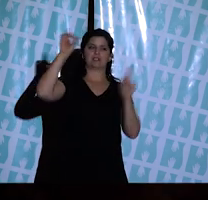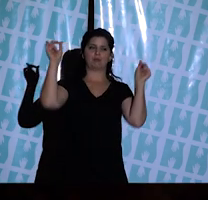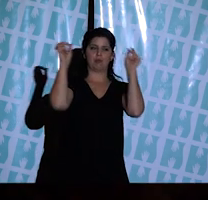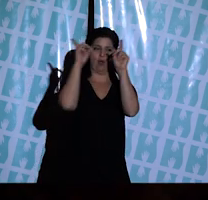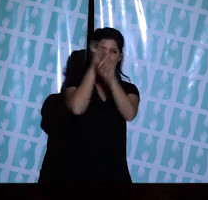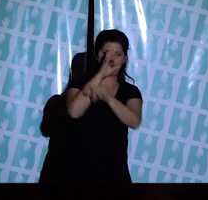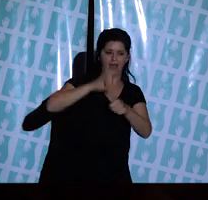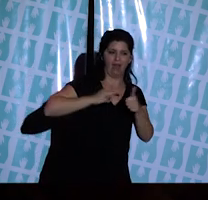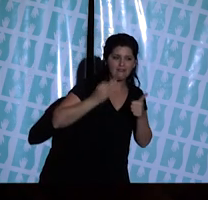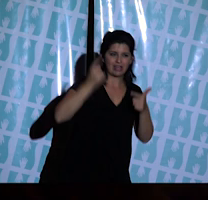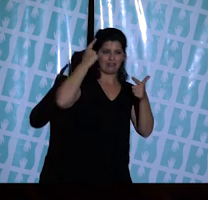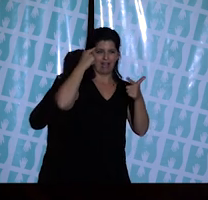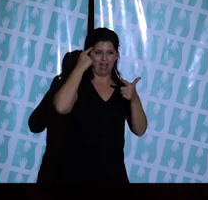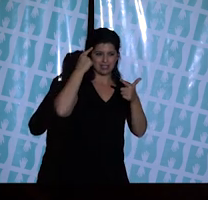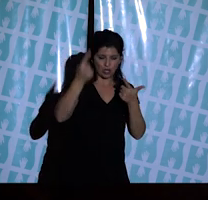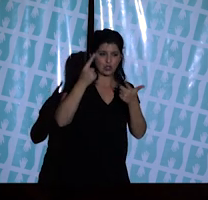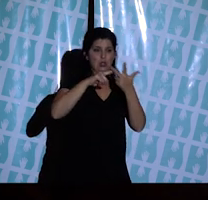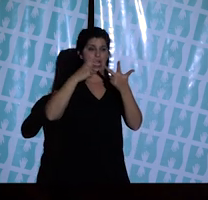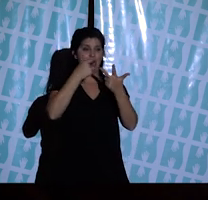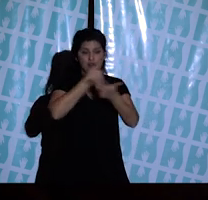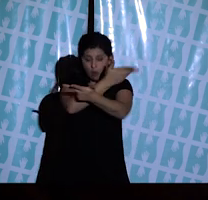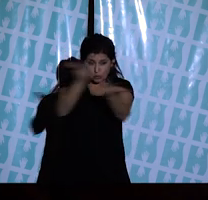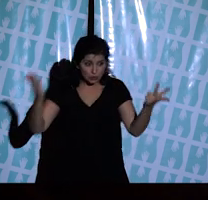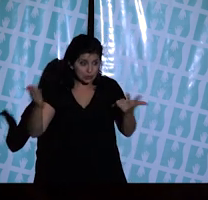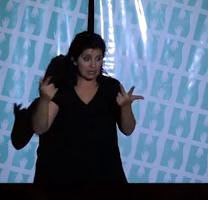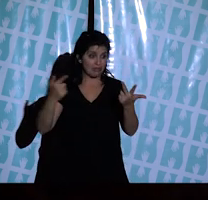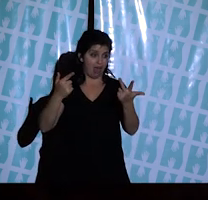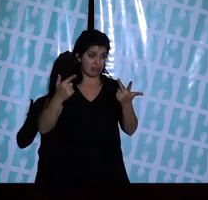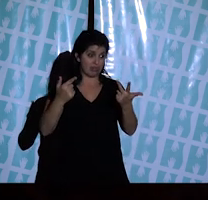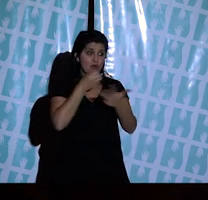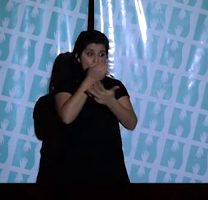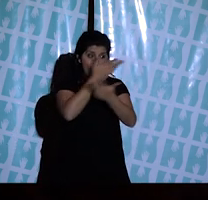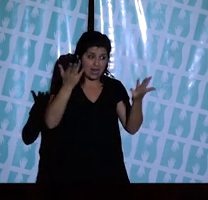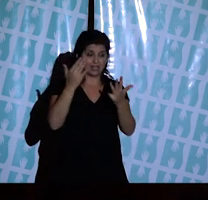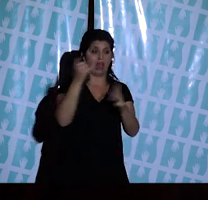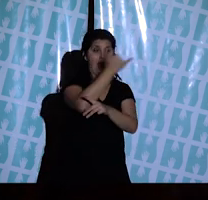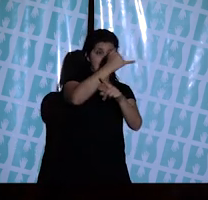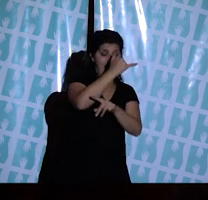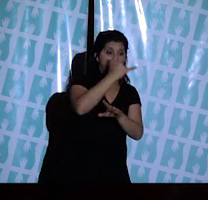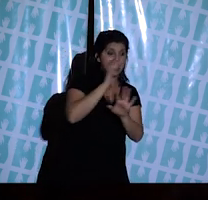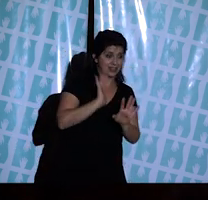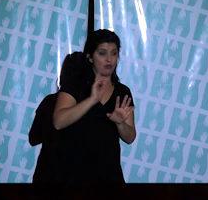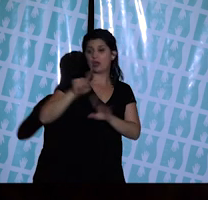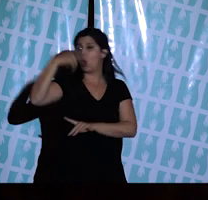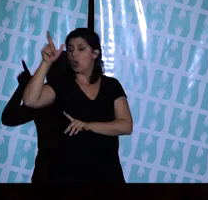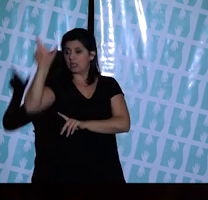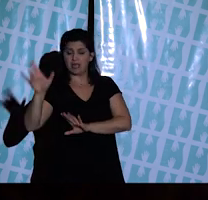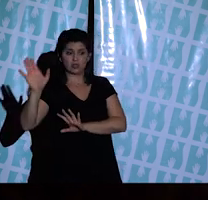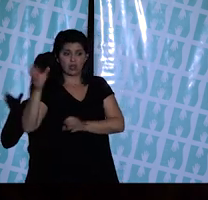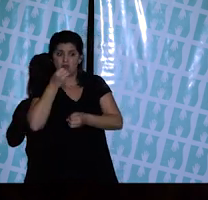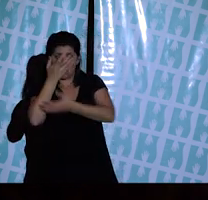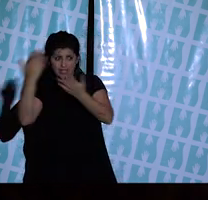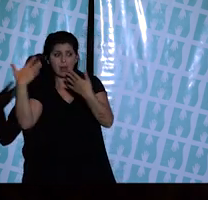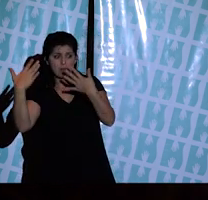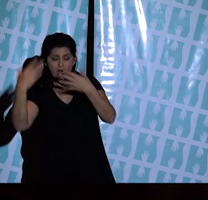biopsicosociales que predisponentes empiezan con esto. Pero en realidad, una persona común puede empezar con esto. Por eso es tan importante